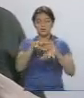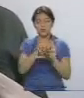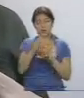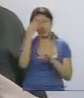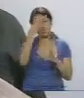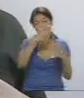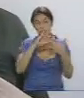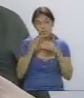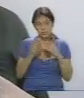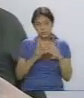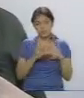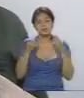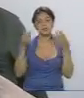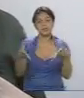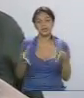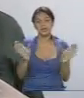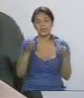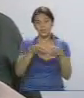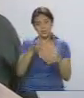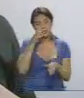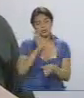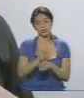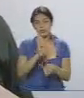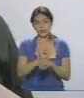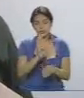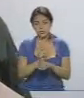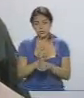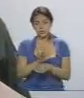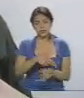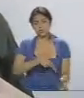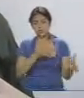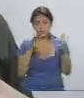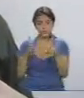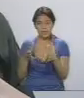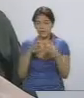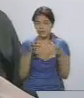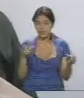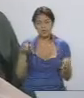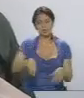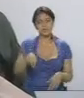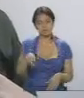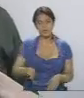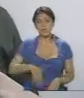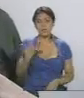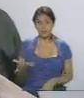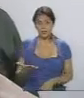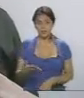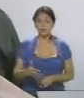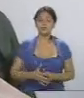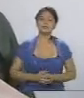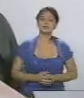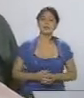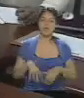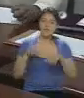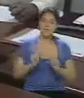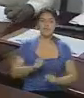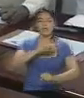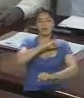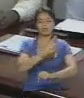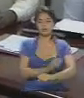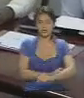consejos comunales y dotar a los cuerpos de seguridad del armamento y el equipamiento que se necesita para